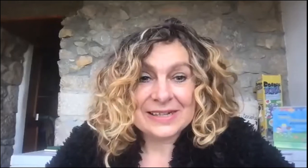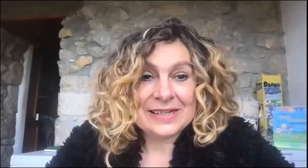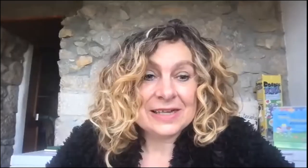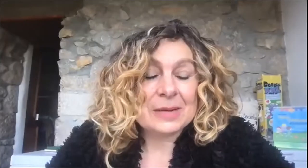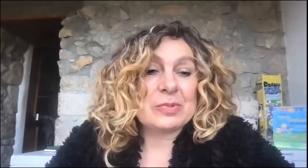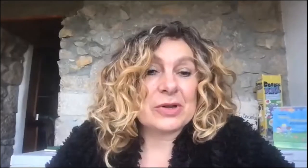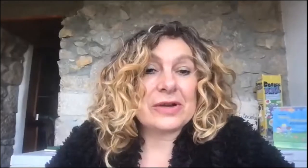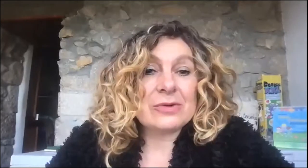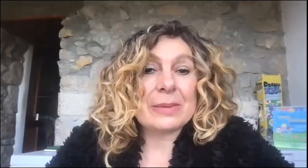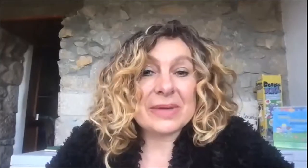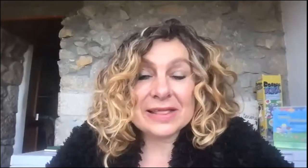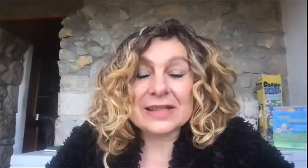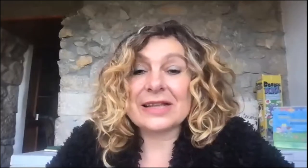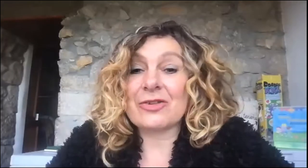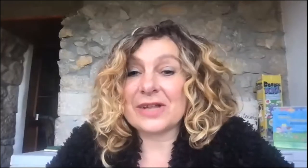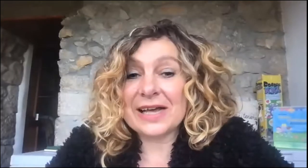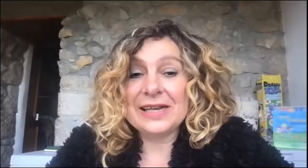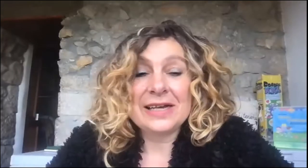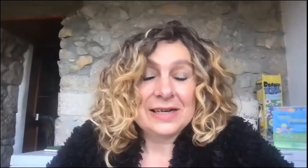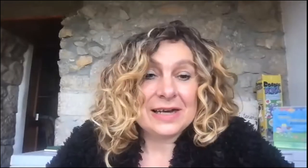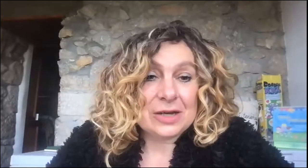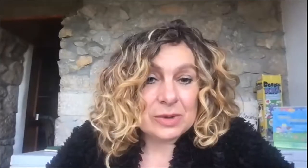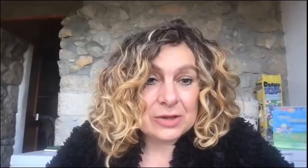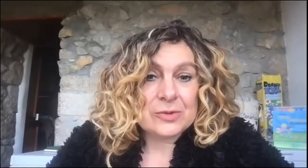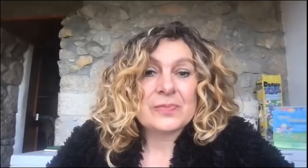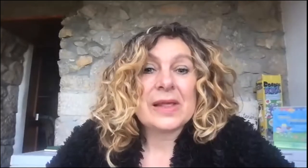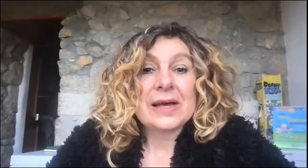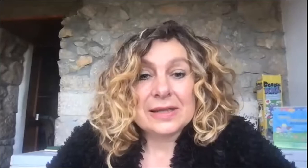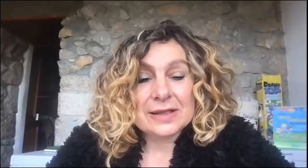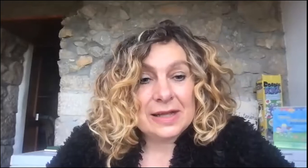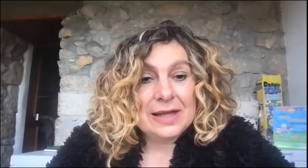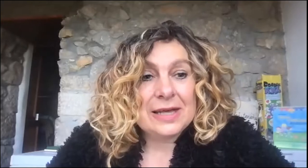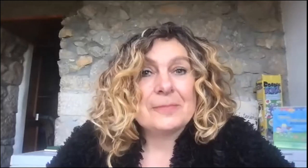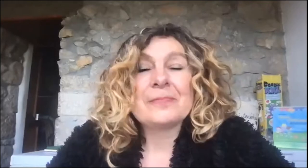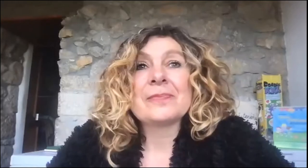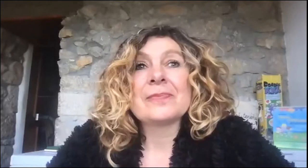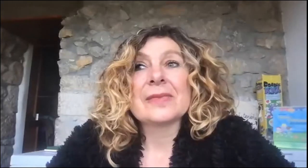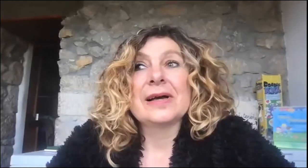acompañen, que proporcionen un ambiente sensorial adecuado, que